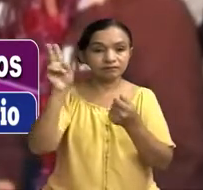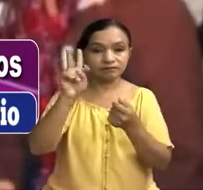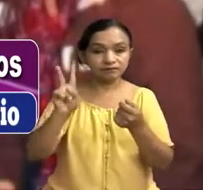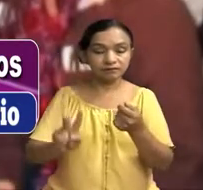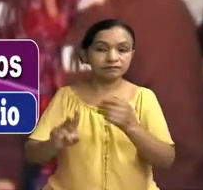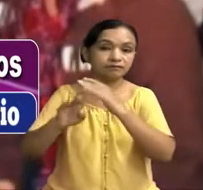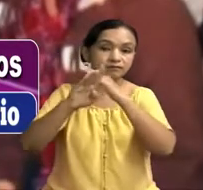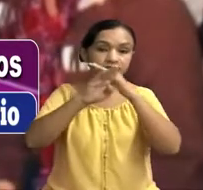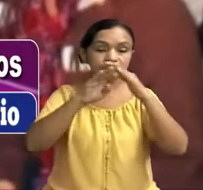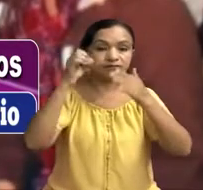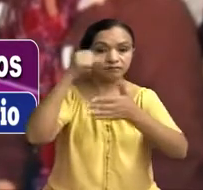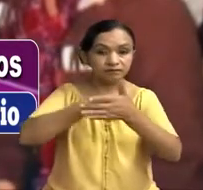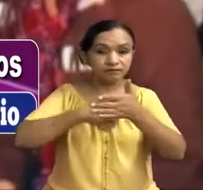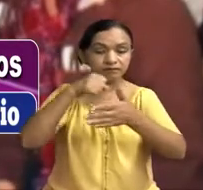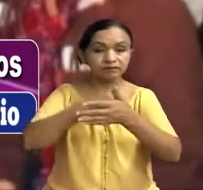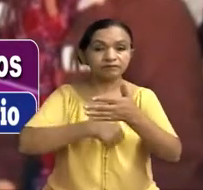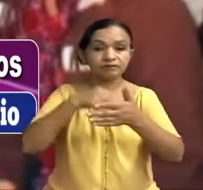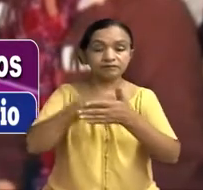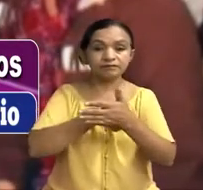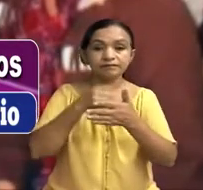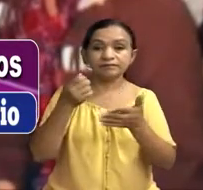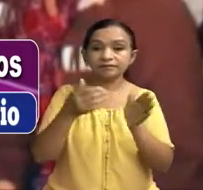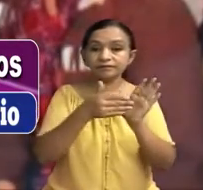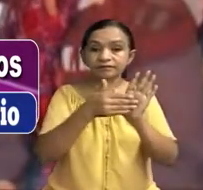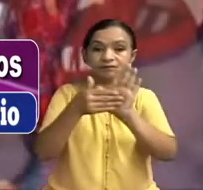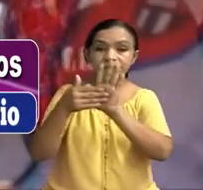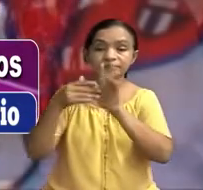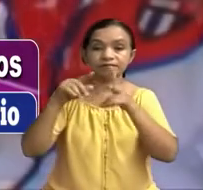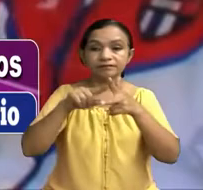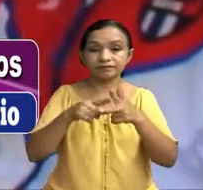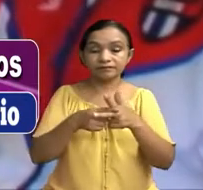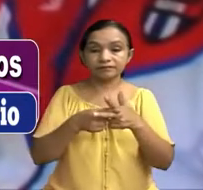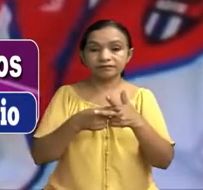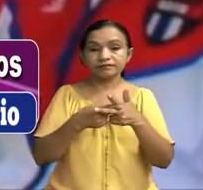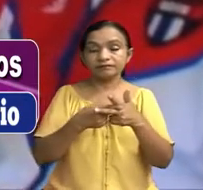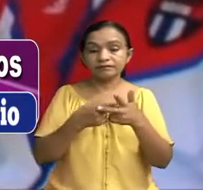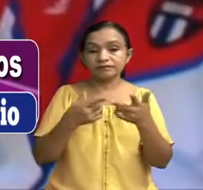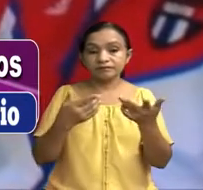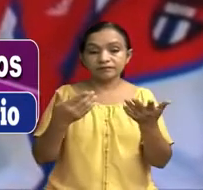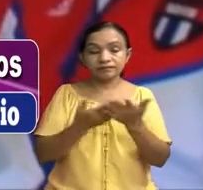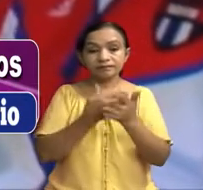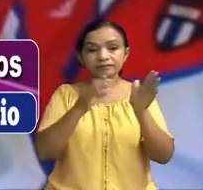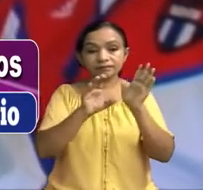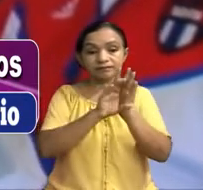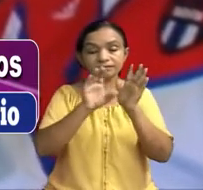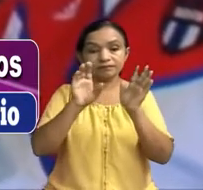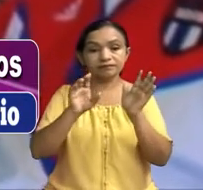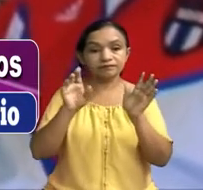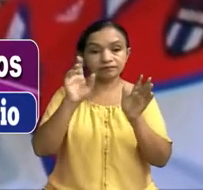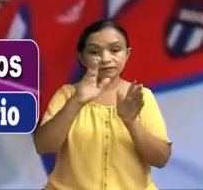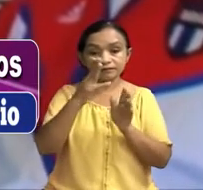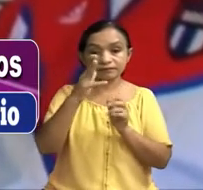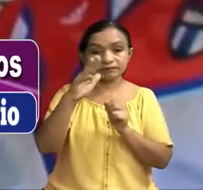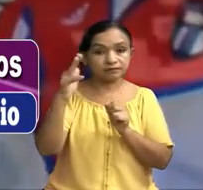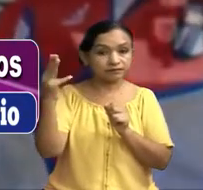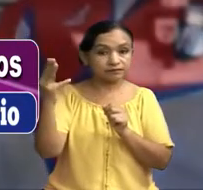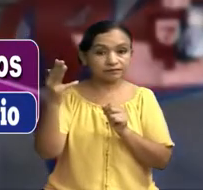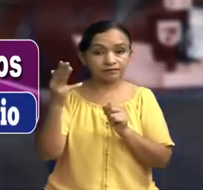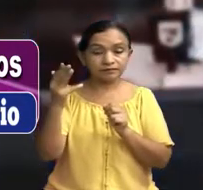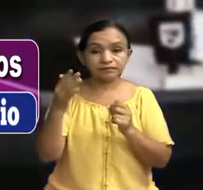resistiendo y defendiendo el modelo que inició a partir de una nueva constitución, la del 99. Porque esa